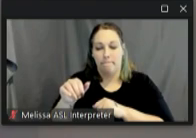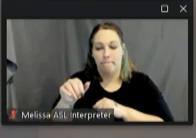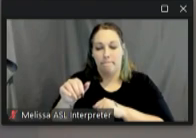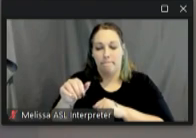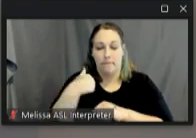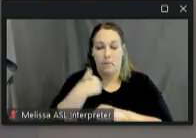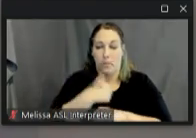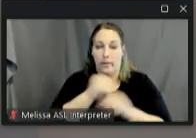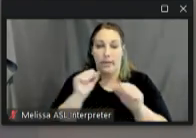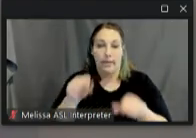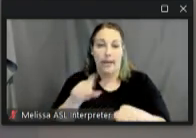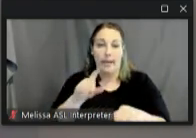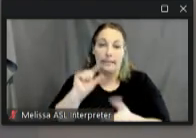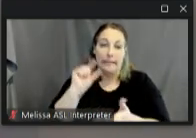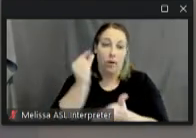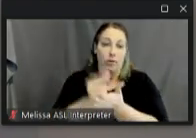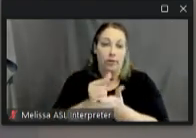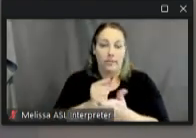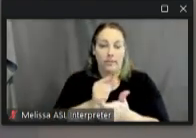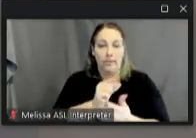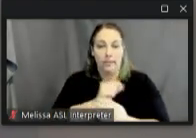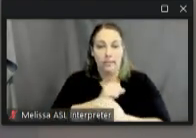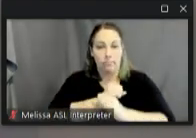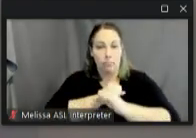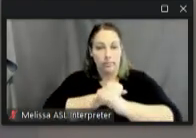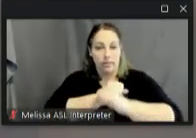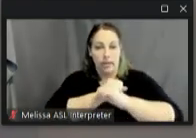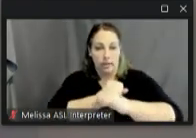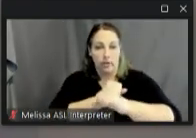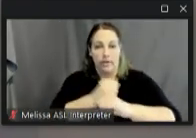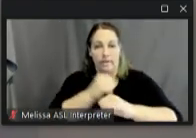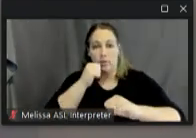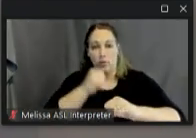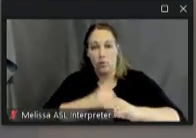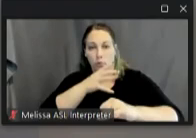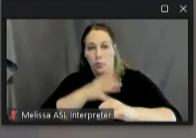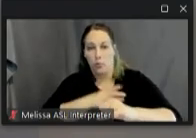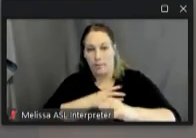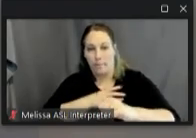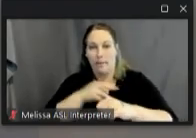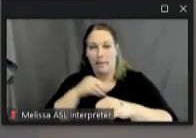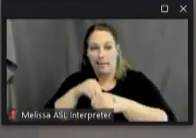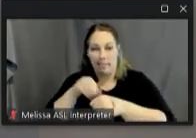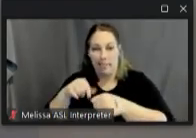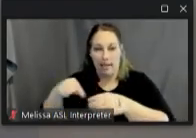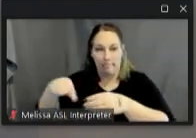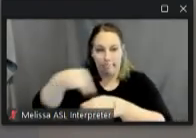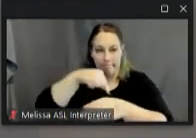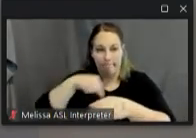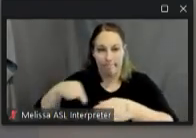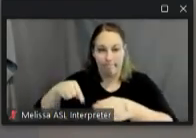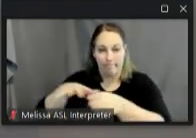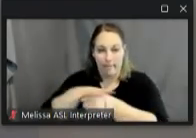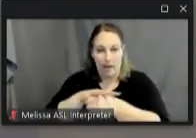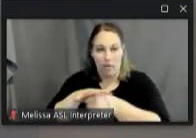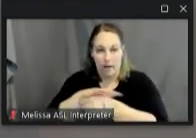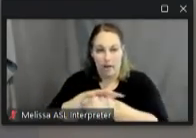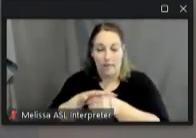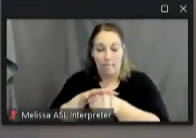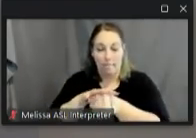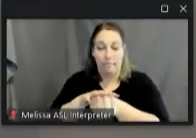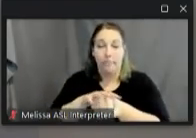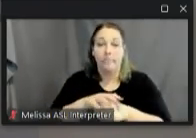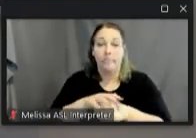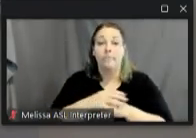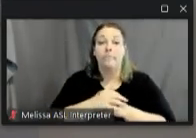los municipios. Paralelamente, para reafirmar el compromiso de poder incorporar a la sociedad civil en las acciones